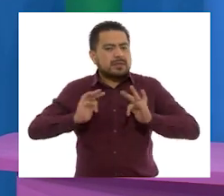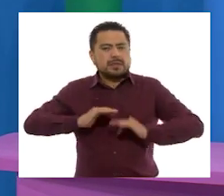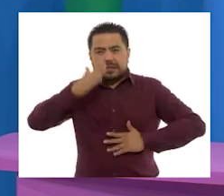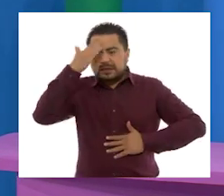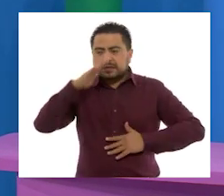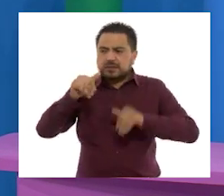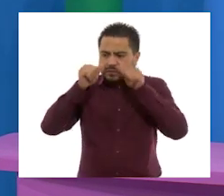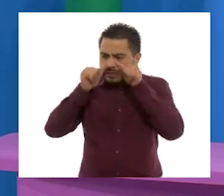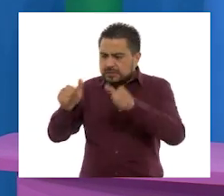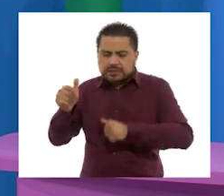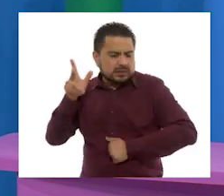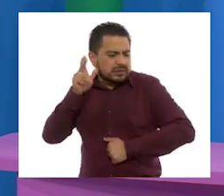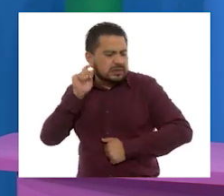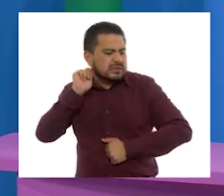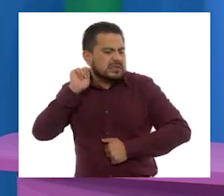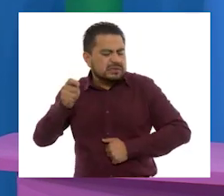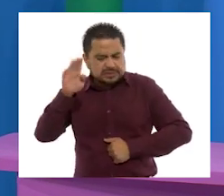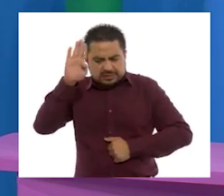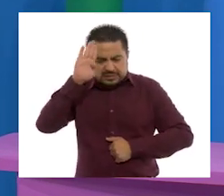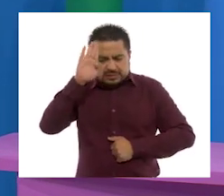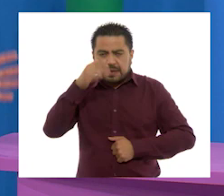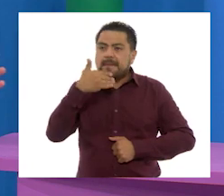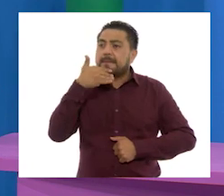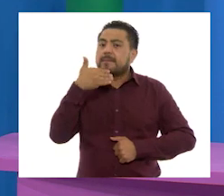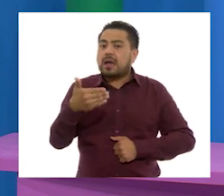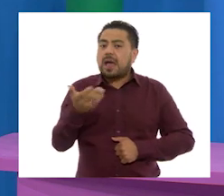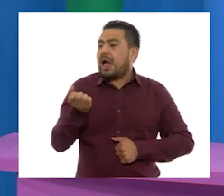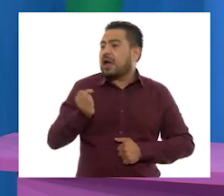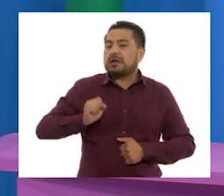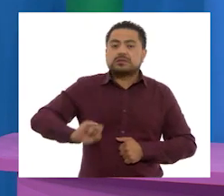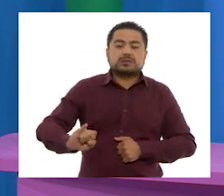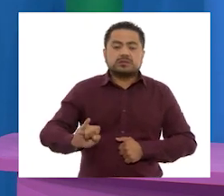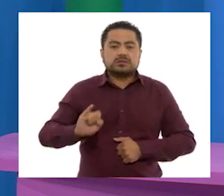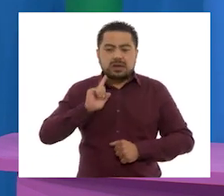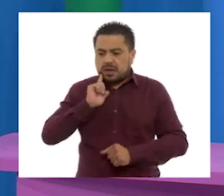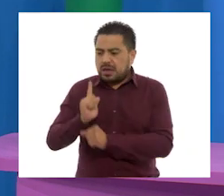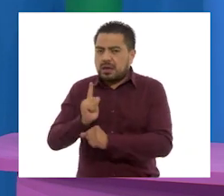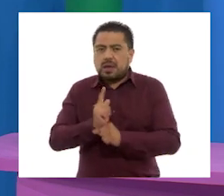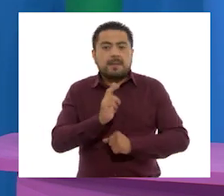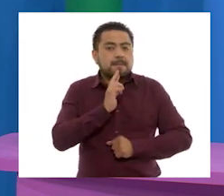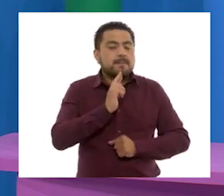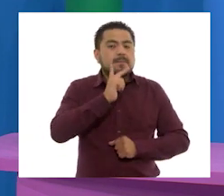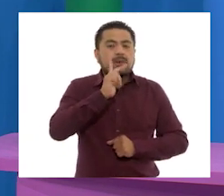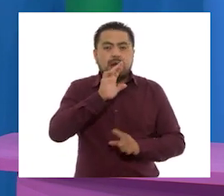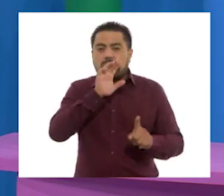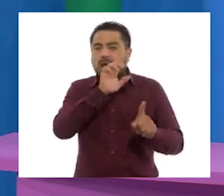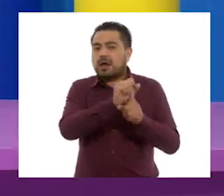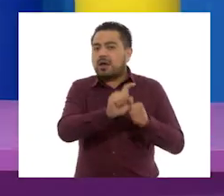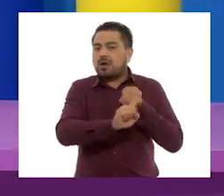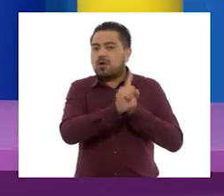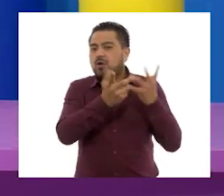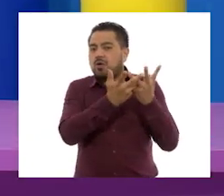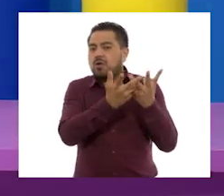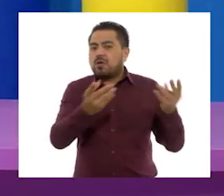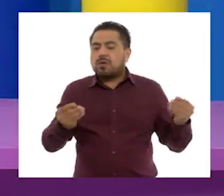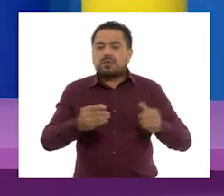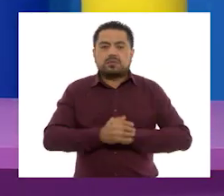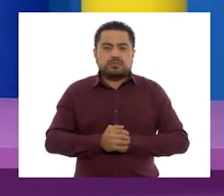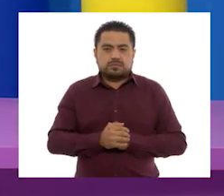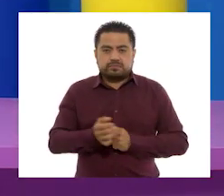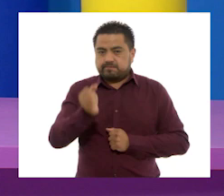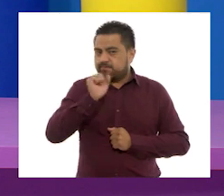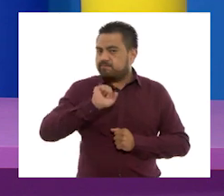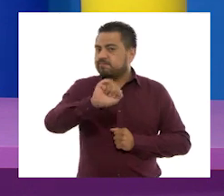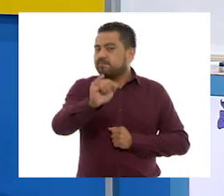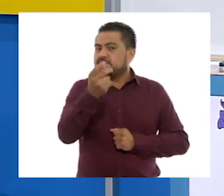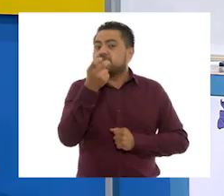para analizar la situación y poder pensar correctamente y así encontrar la mejor forma de llegar a una solución, Raulito. Así